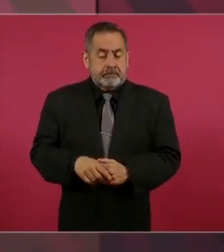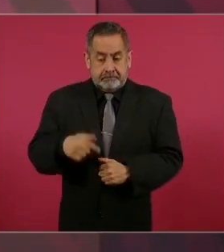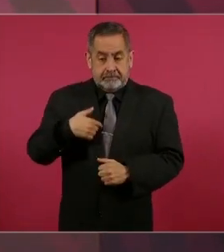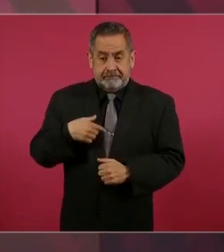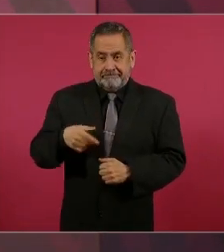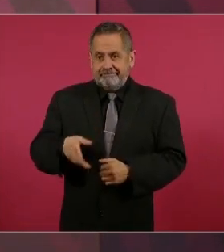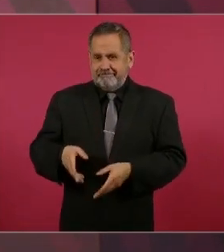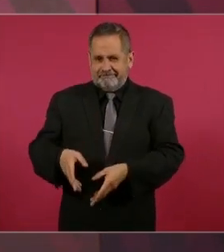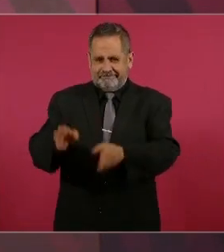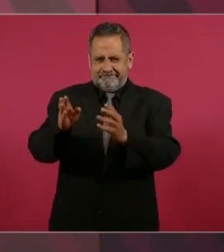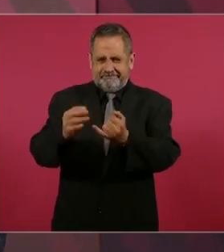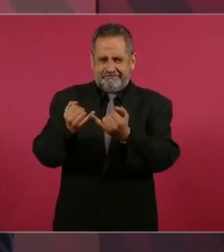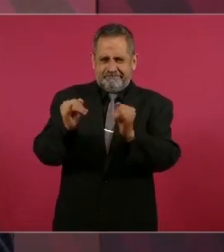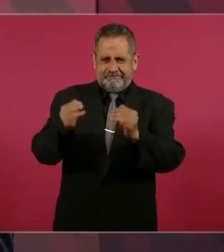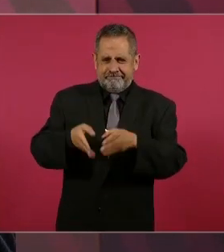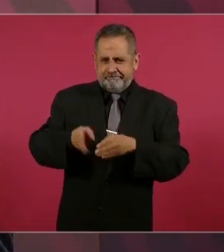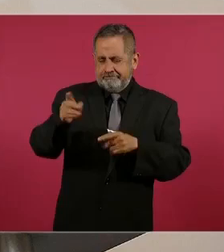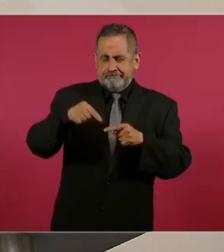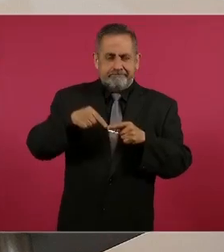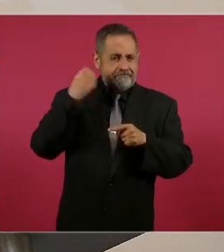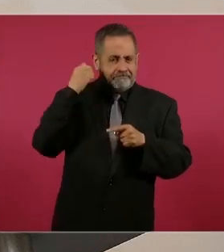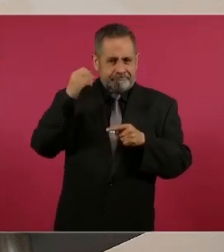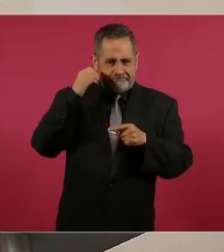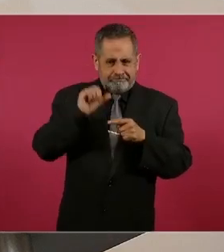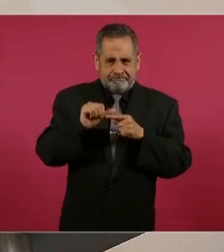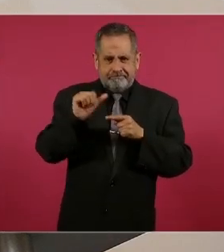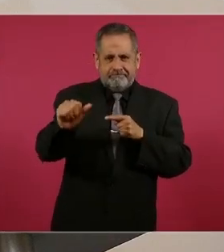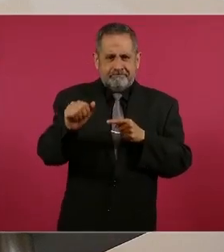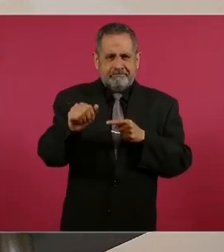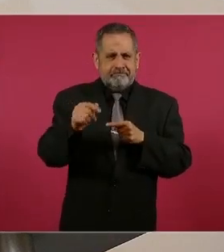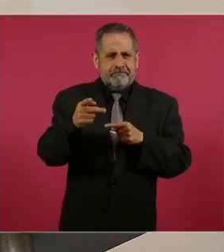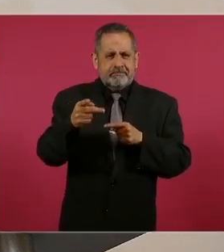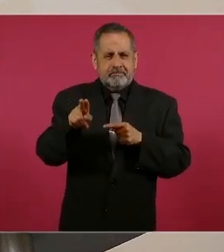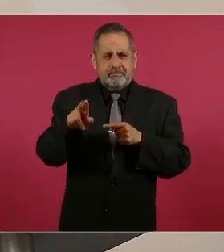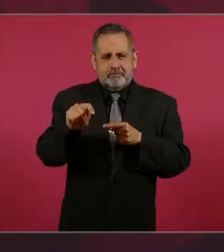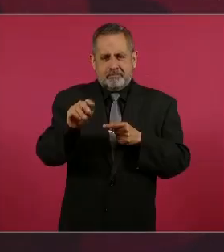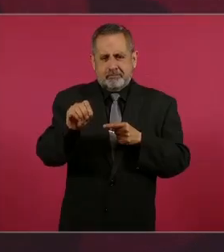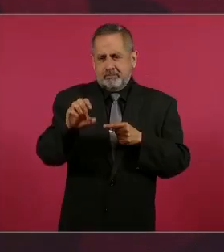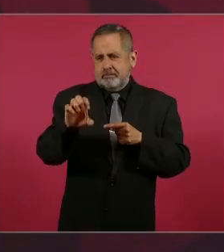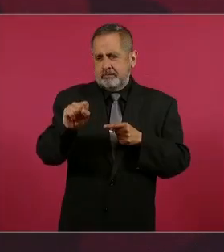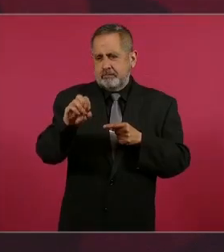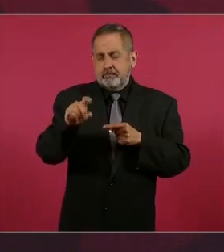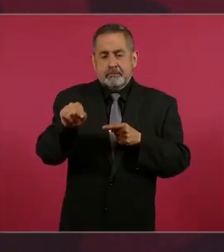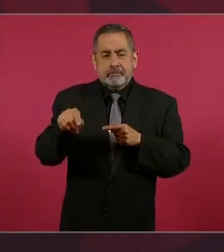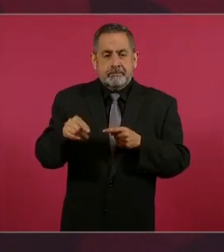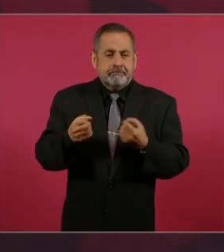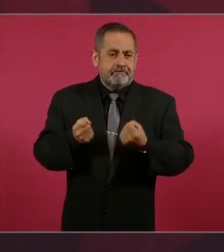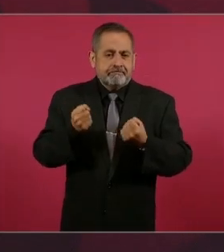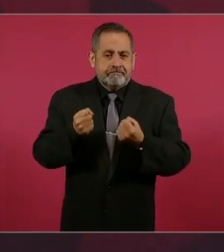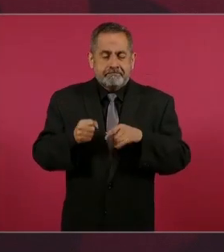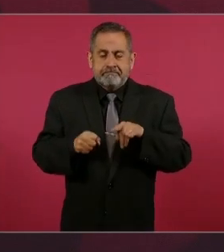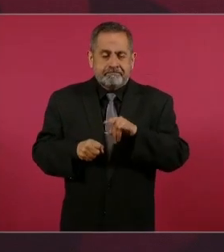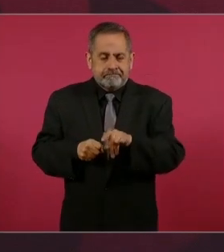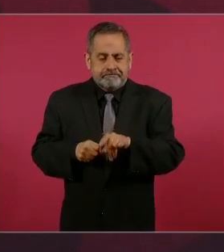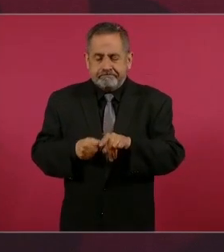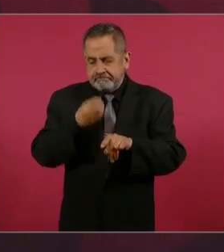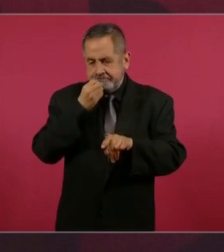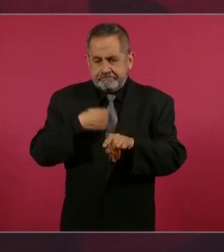camino de Oaxaca a Puerto Escondido, nos tuvimos que cambiar de vehículo